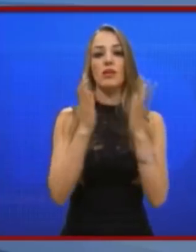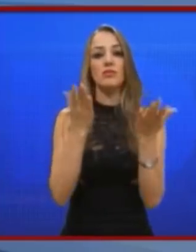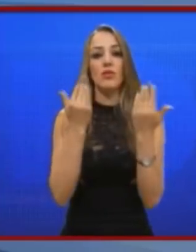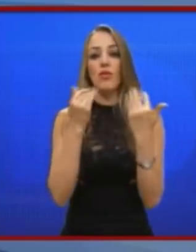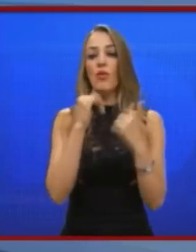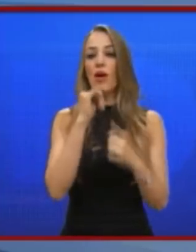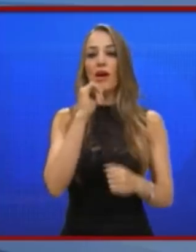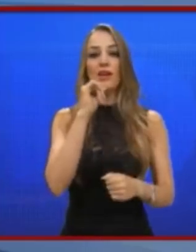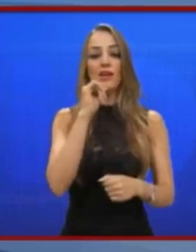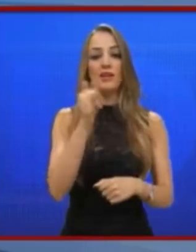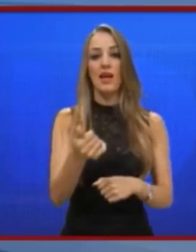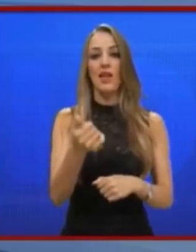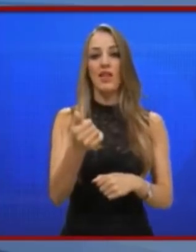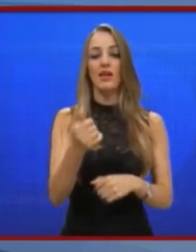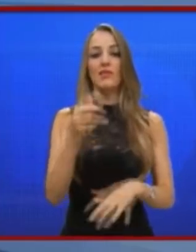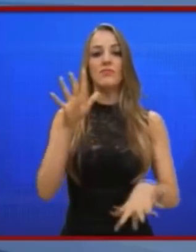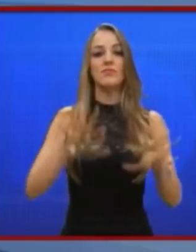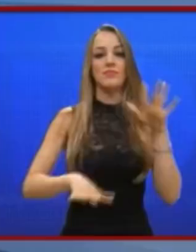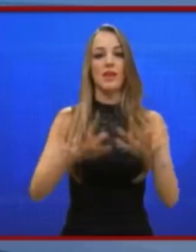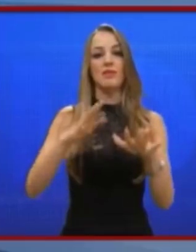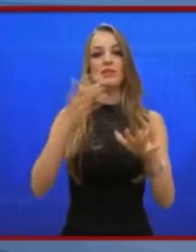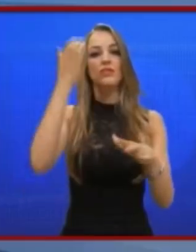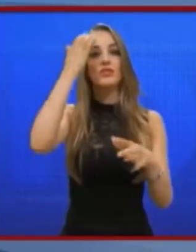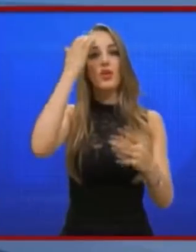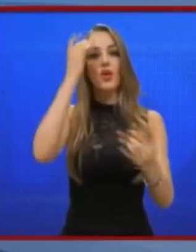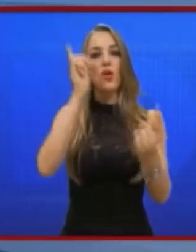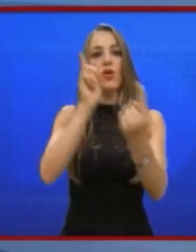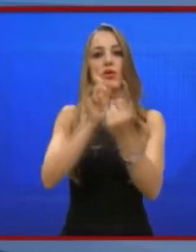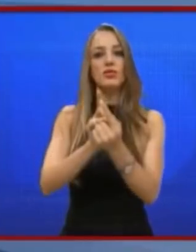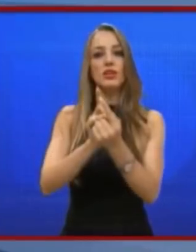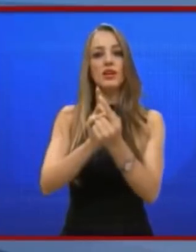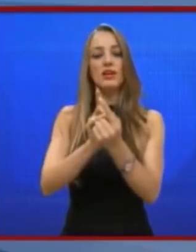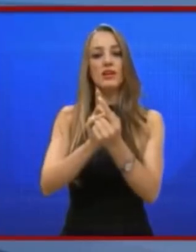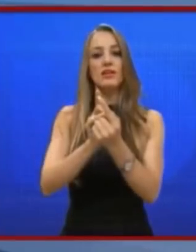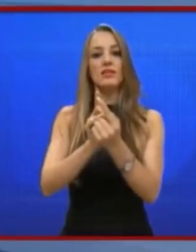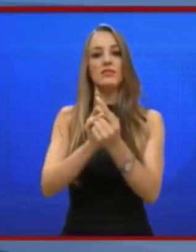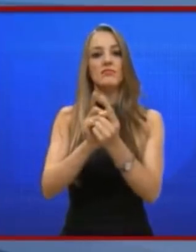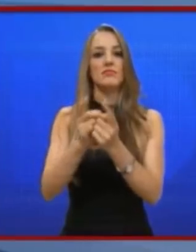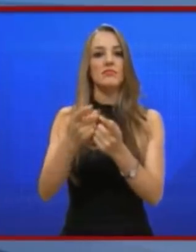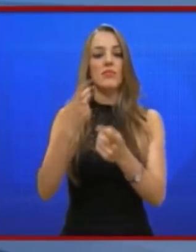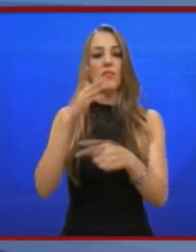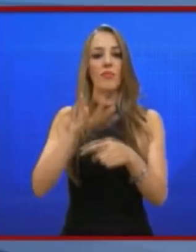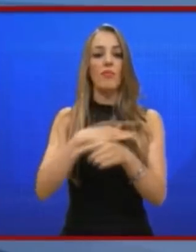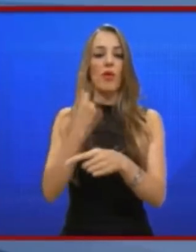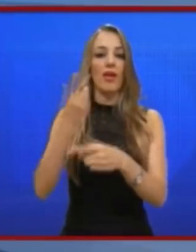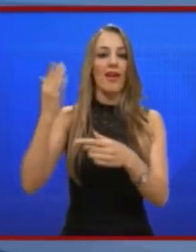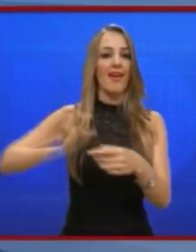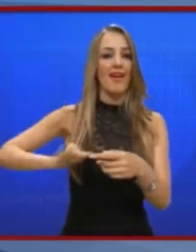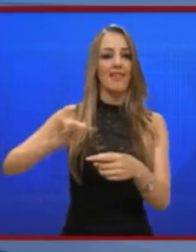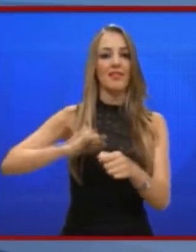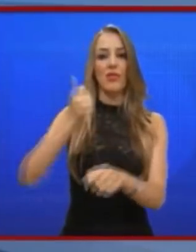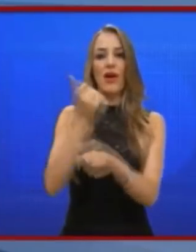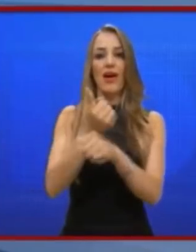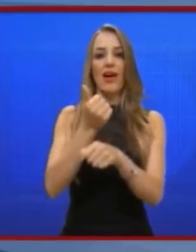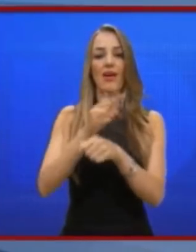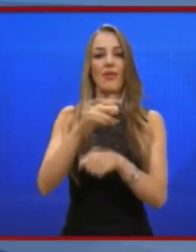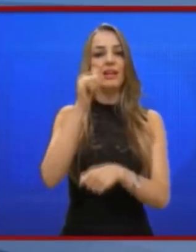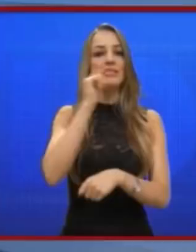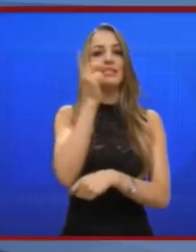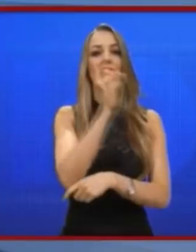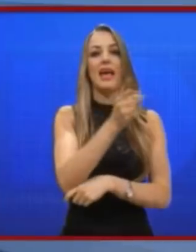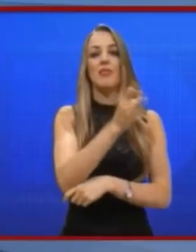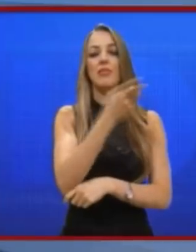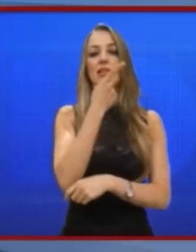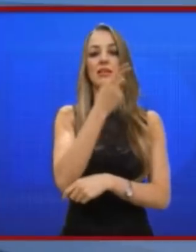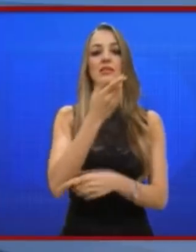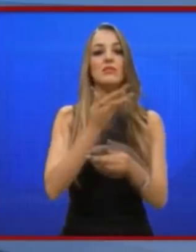pareja e intentas conocerse día a día. Por ahí las abuelas decían en antaño que era